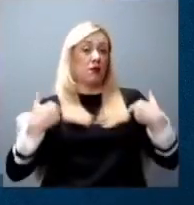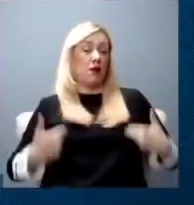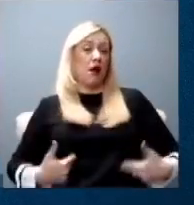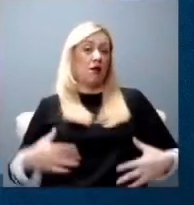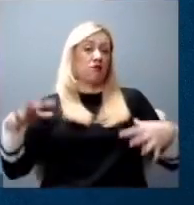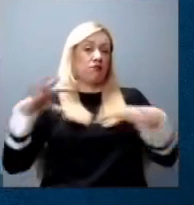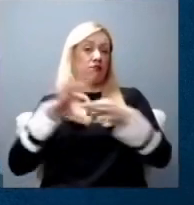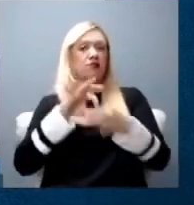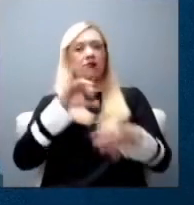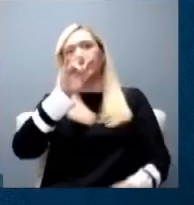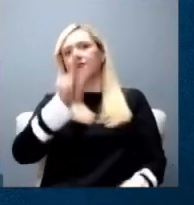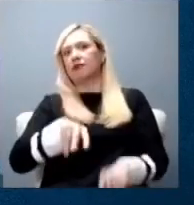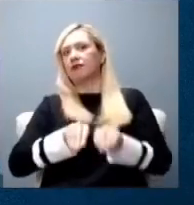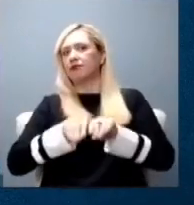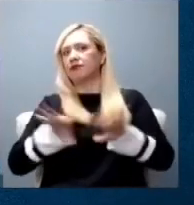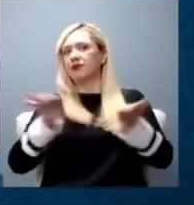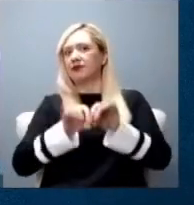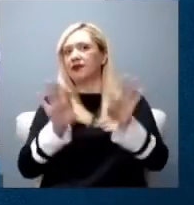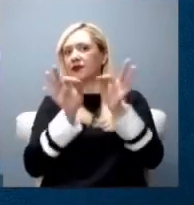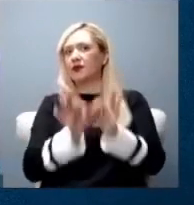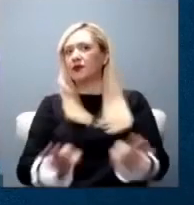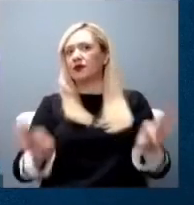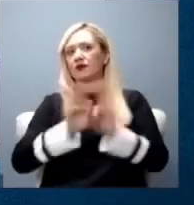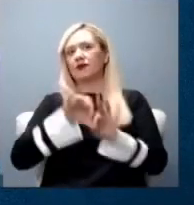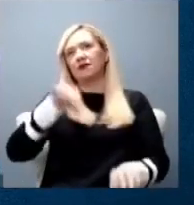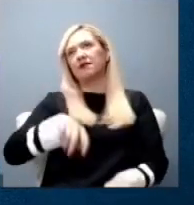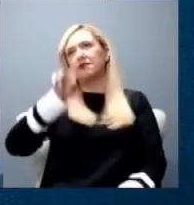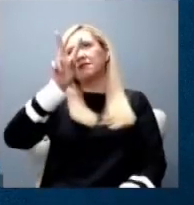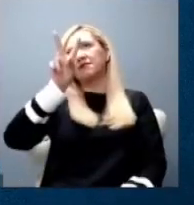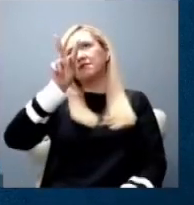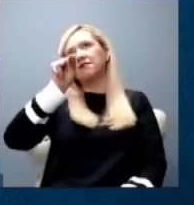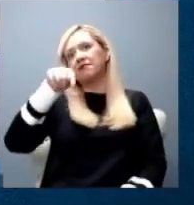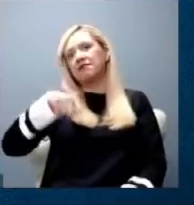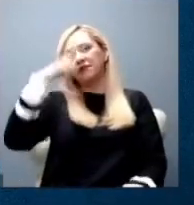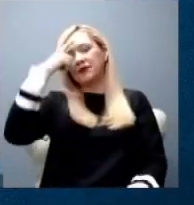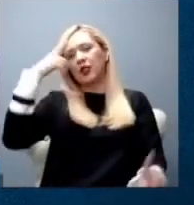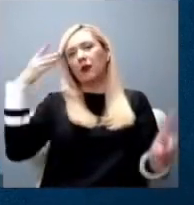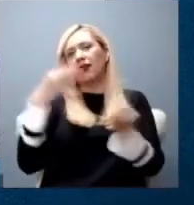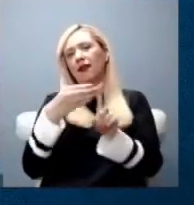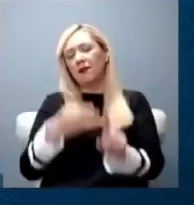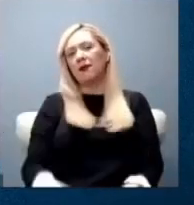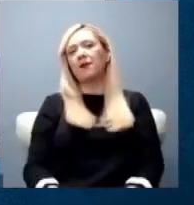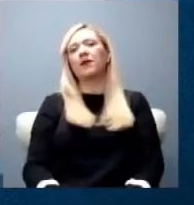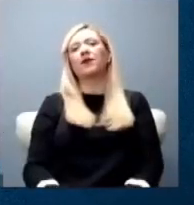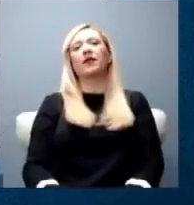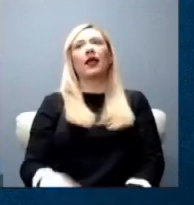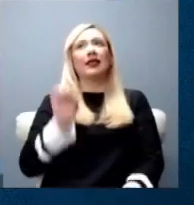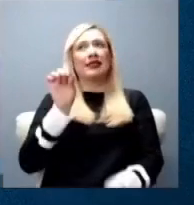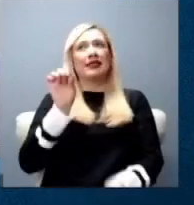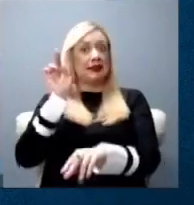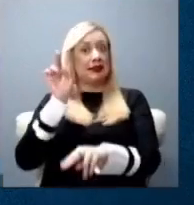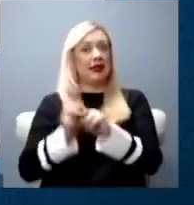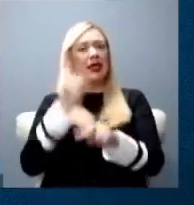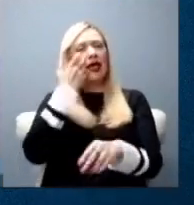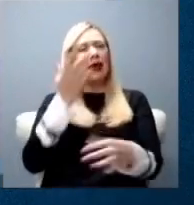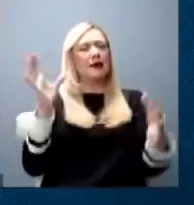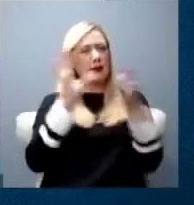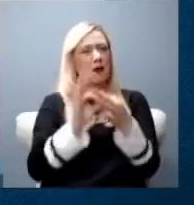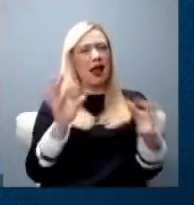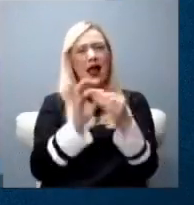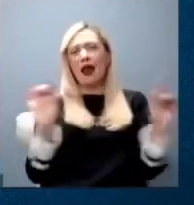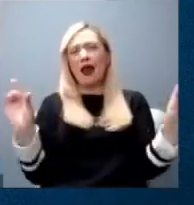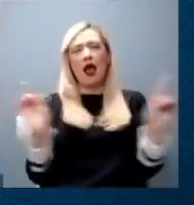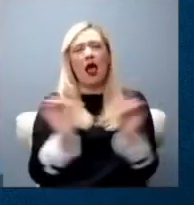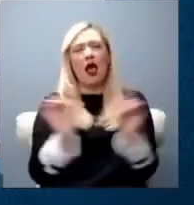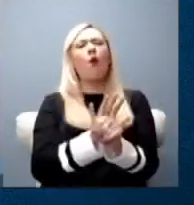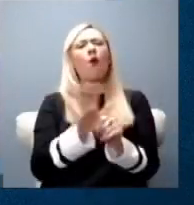es fundamental y bueno, como ya lo decías, este programa tiene este es uno de sus objetivos. Diego, antes de irnos al corte, ¿nos podrías decir brevemente cuál es